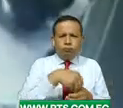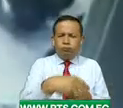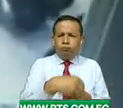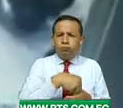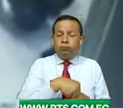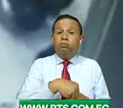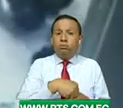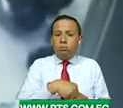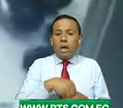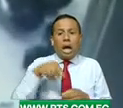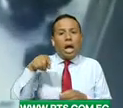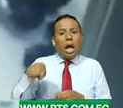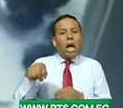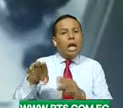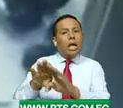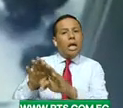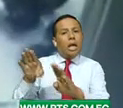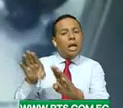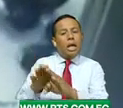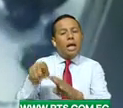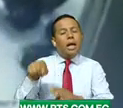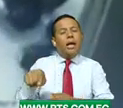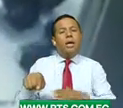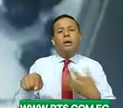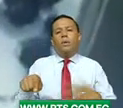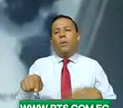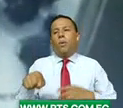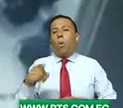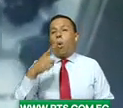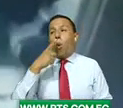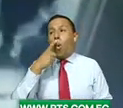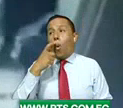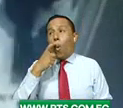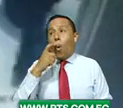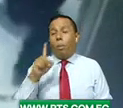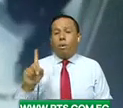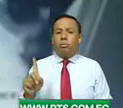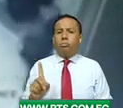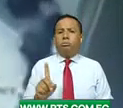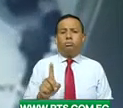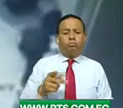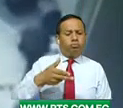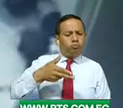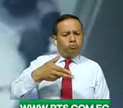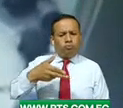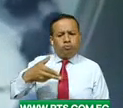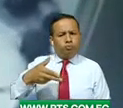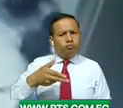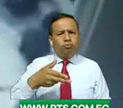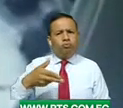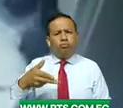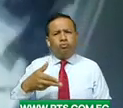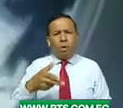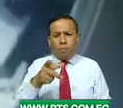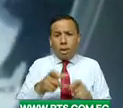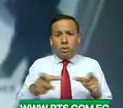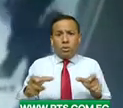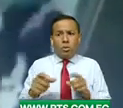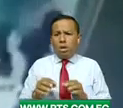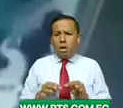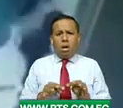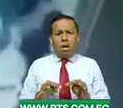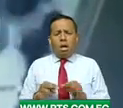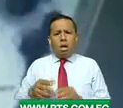En el ingreso de ese local de venta de electrodomésticos, un sujeto armado amenazaba de muerte a los empleados y administradores con un arma